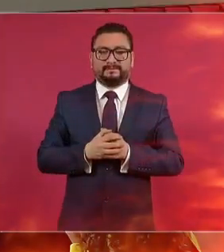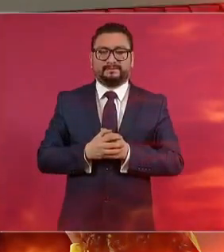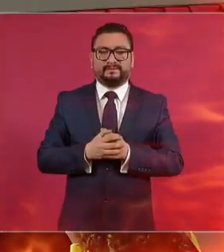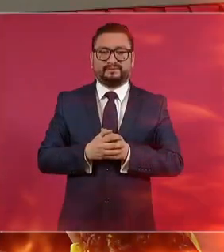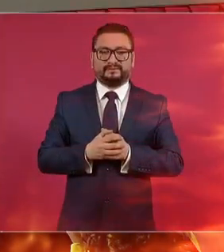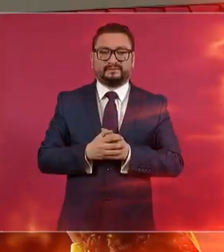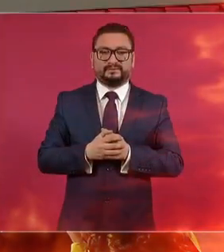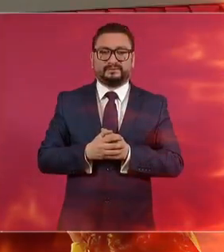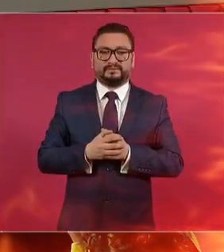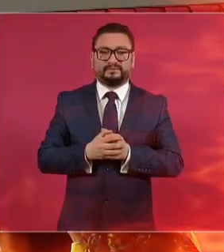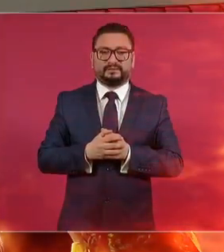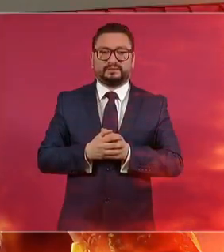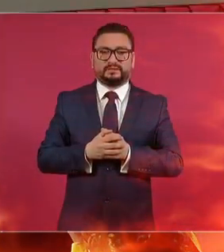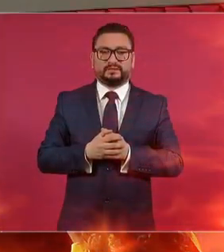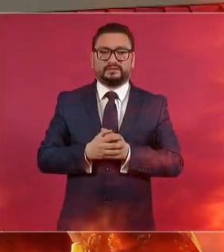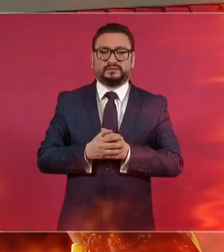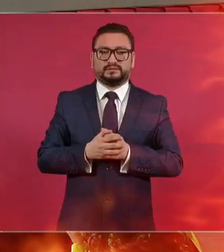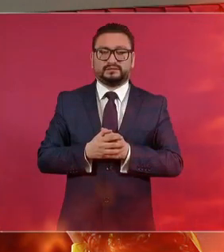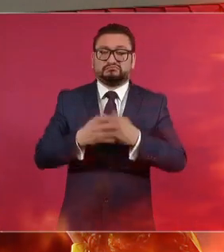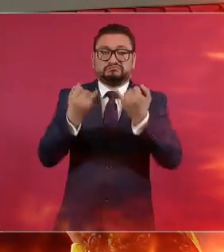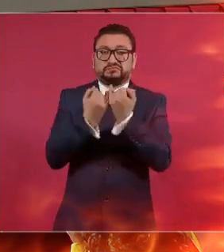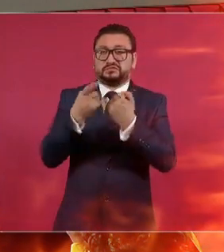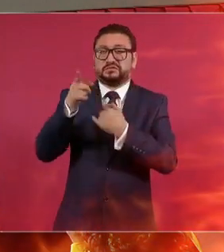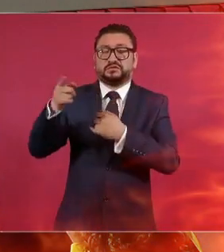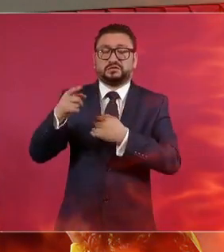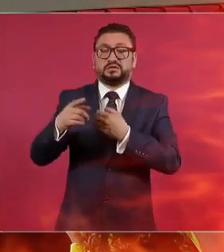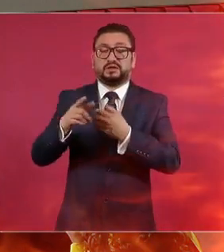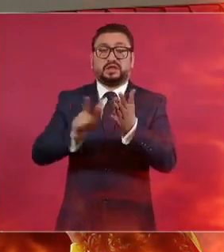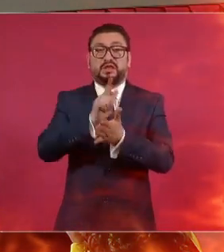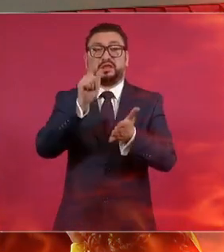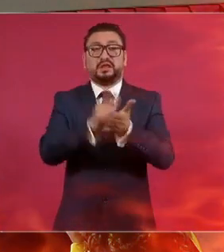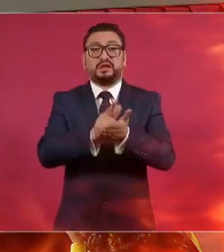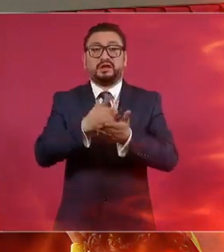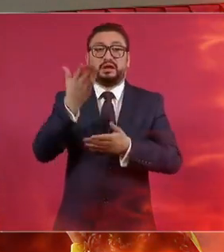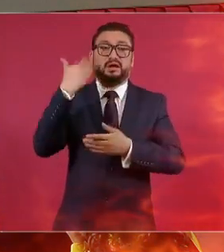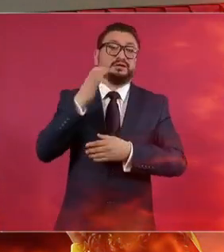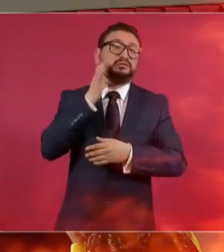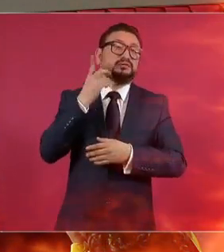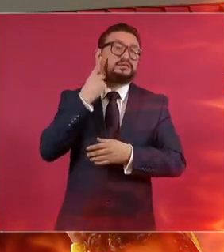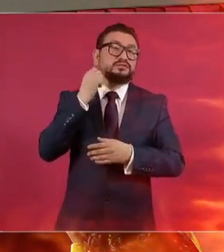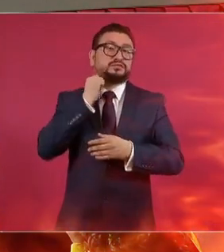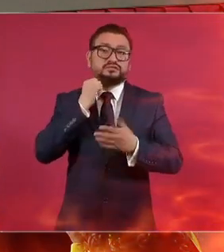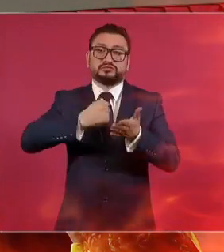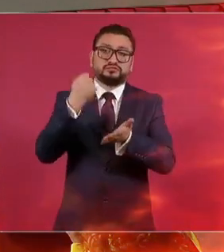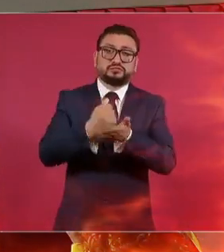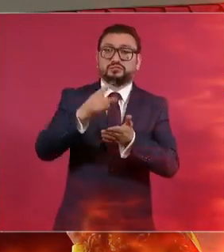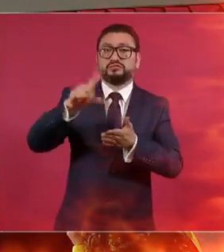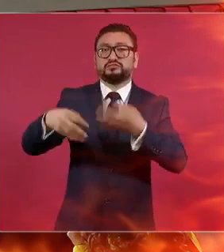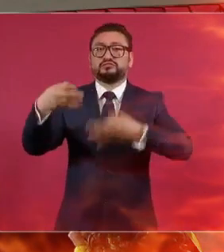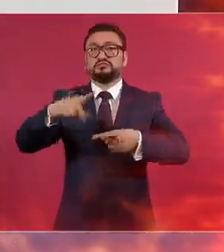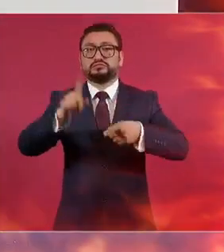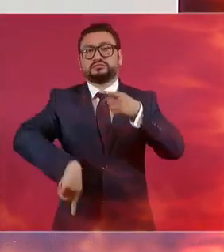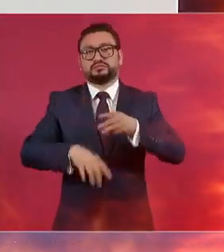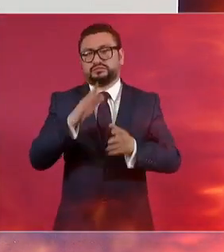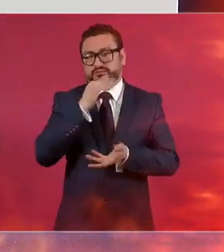en debates. Asimismo, queda prohibido que los partidos políticos hagan proselitismo a favor o en contra de alguno de los candidatos.